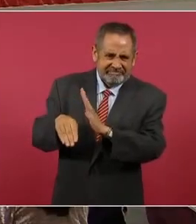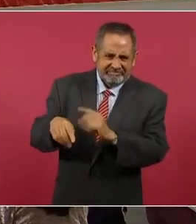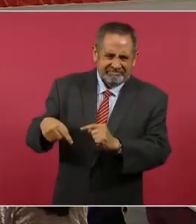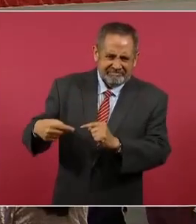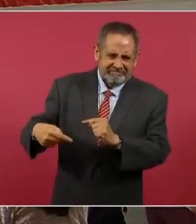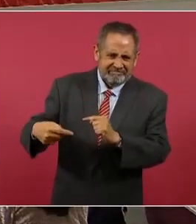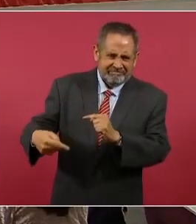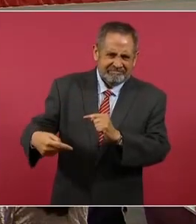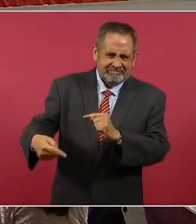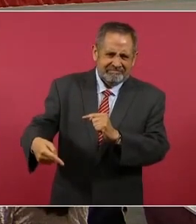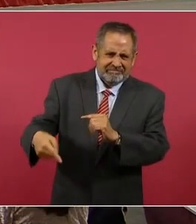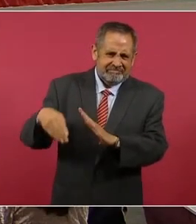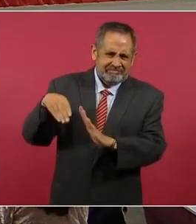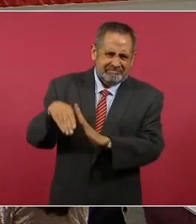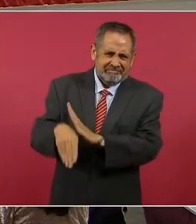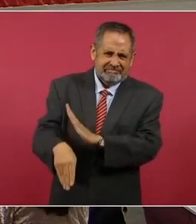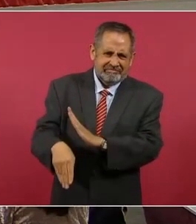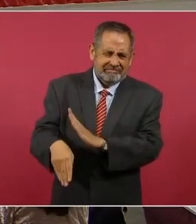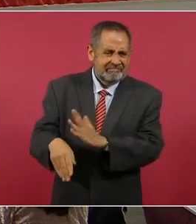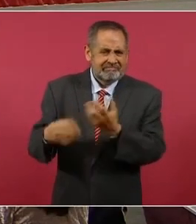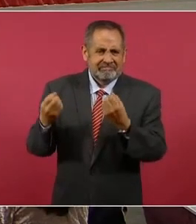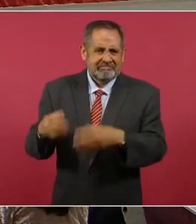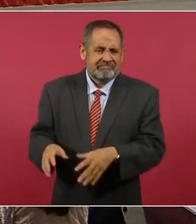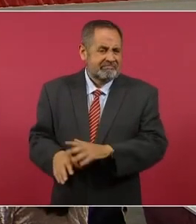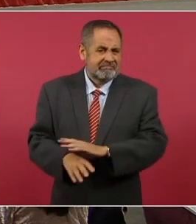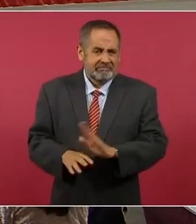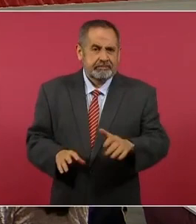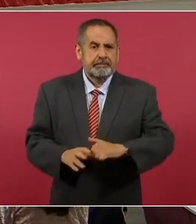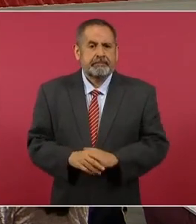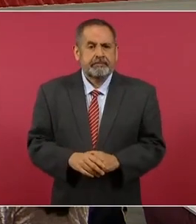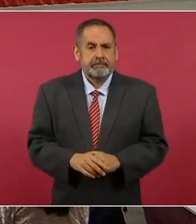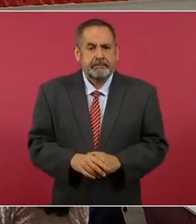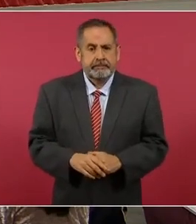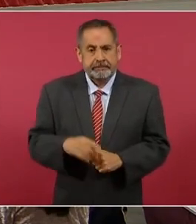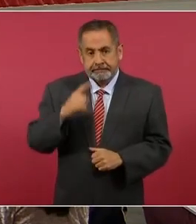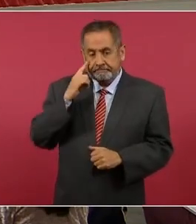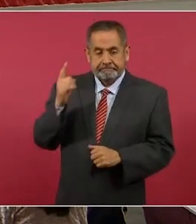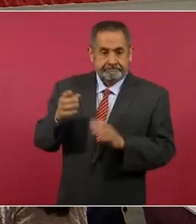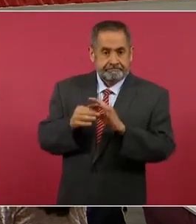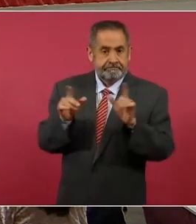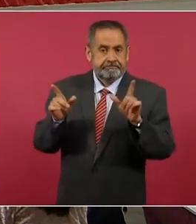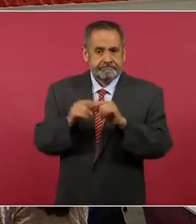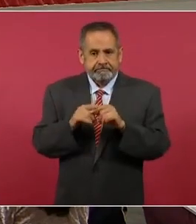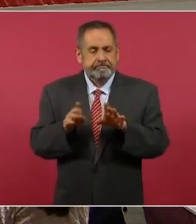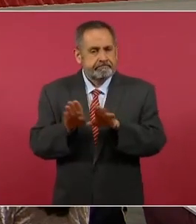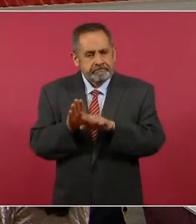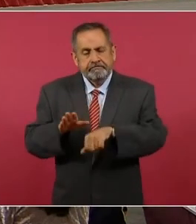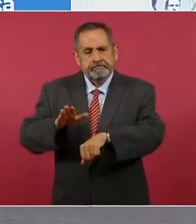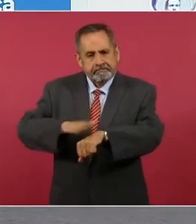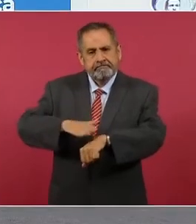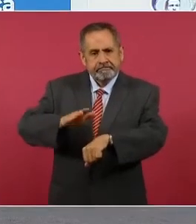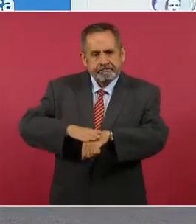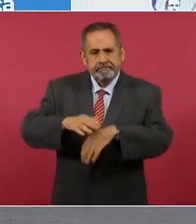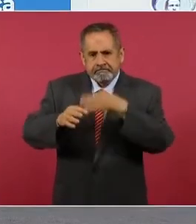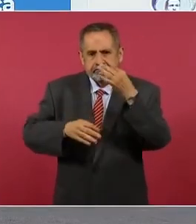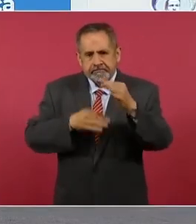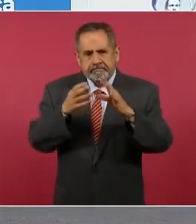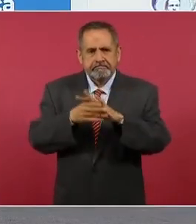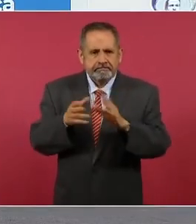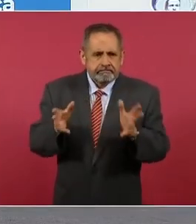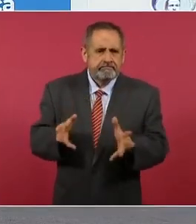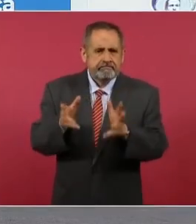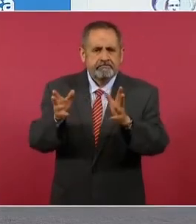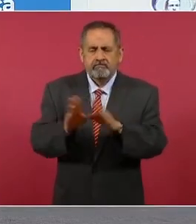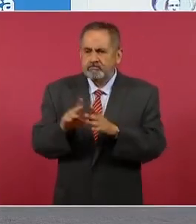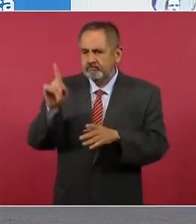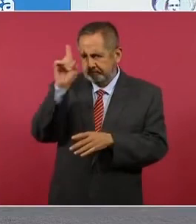en un desastre. La última es una síntesis de los elementos que hemos estado mencionando y que impulsamos en